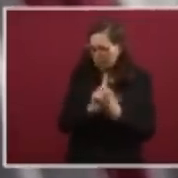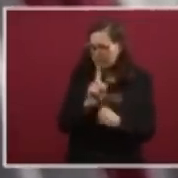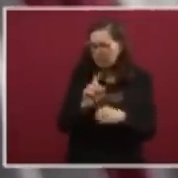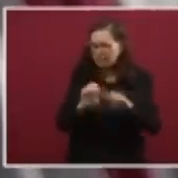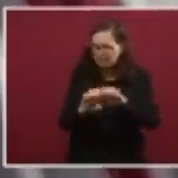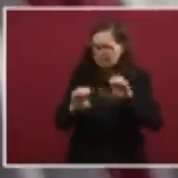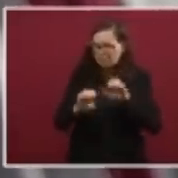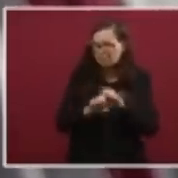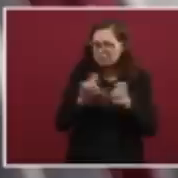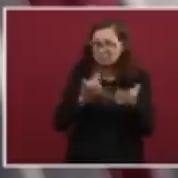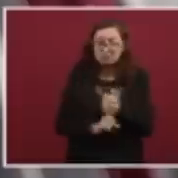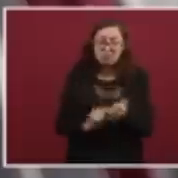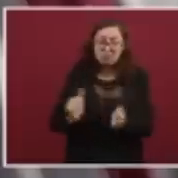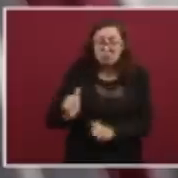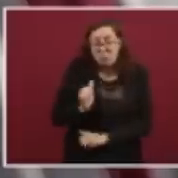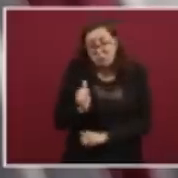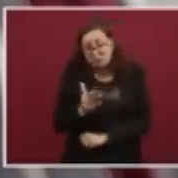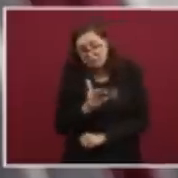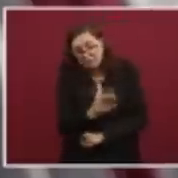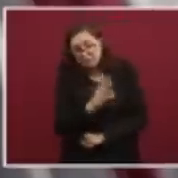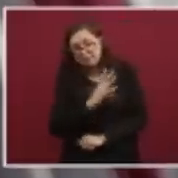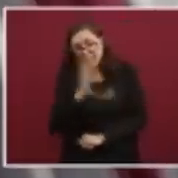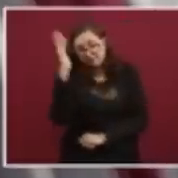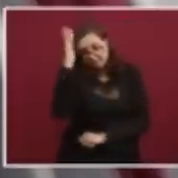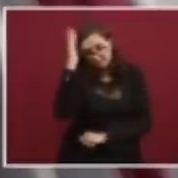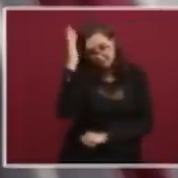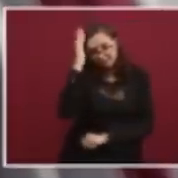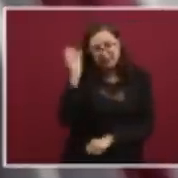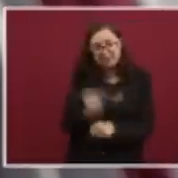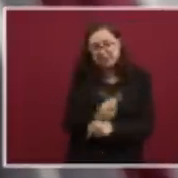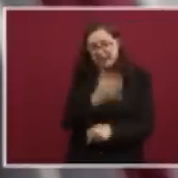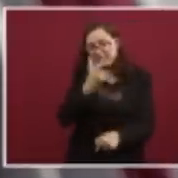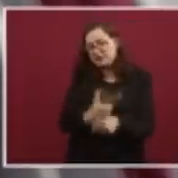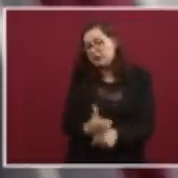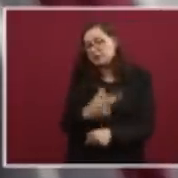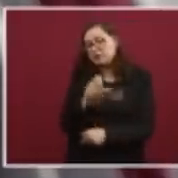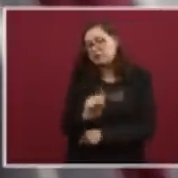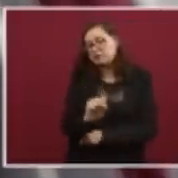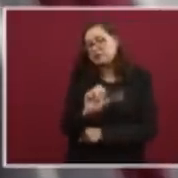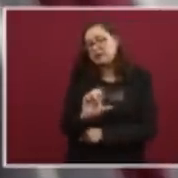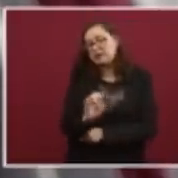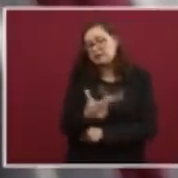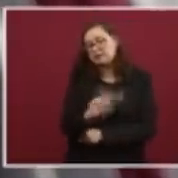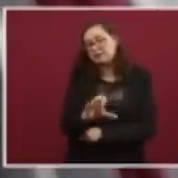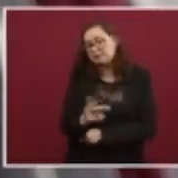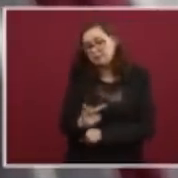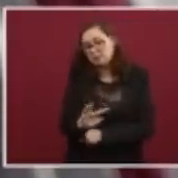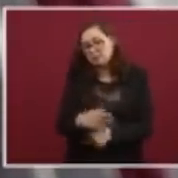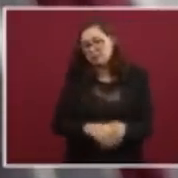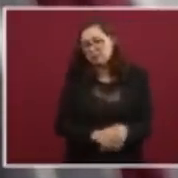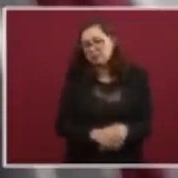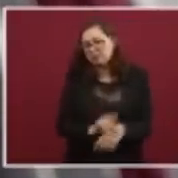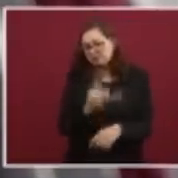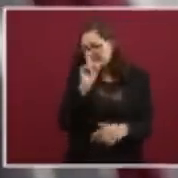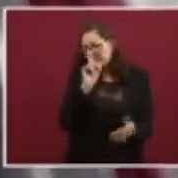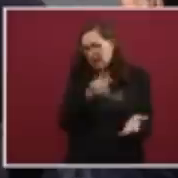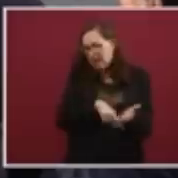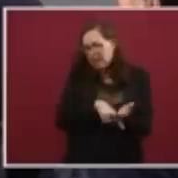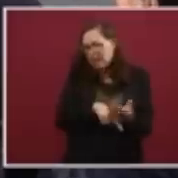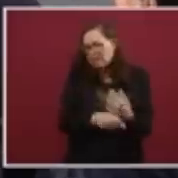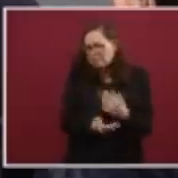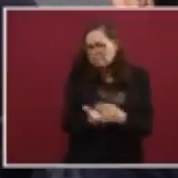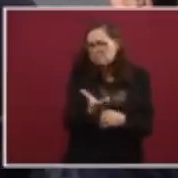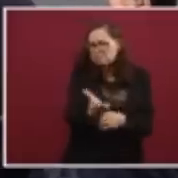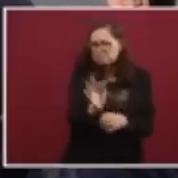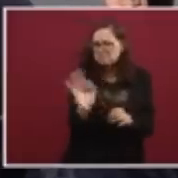digo, aprovechando la presencia del secretario de Hacienda? Y si es así, ¿no cree usted que eso